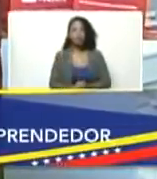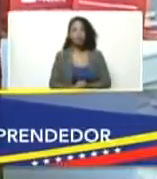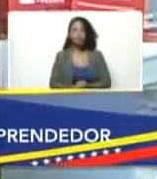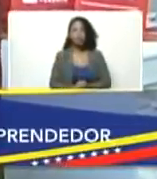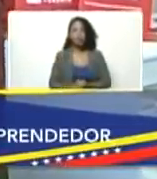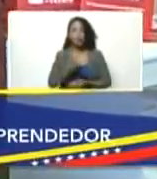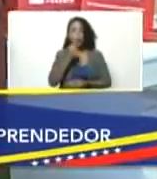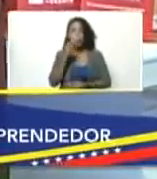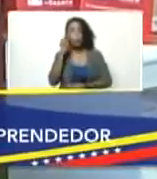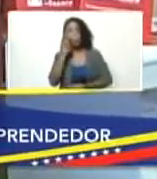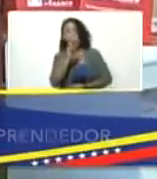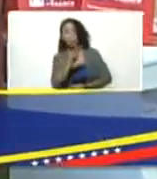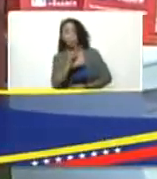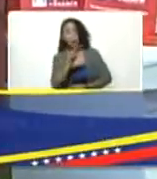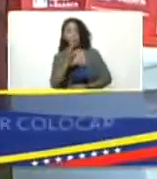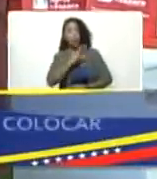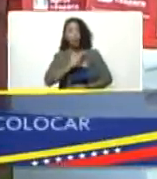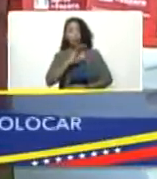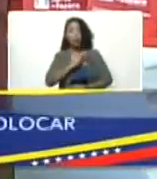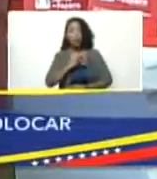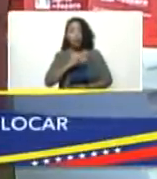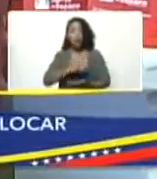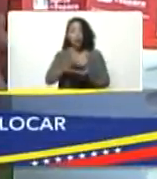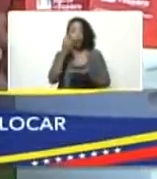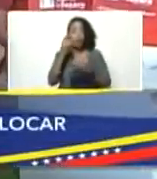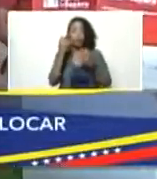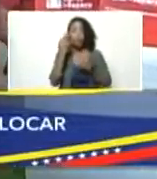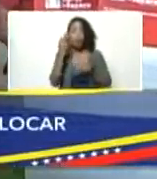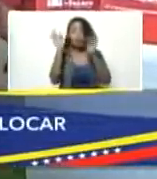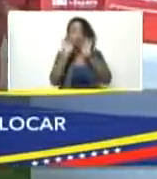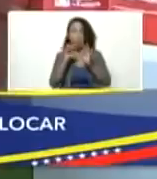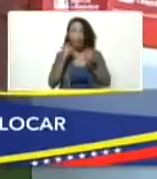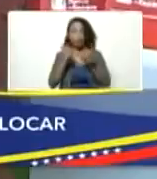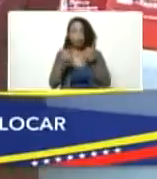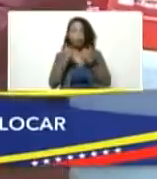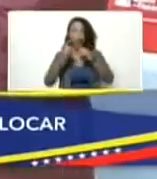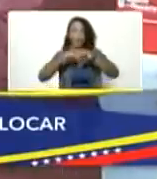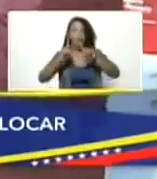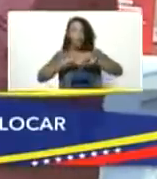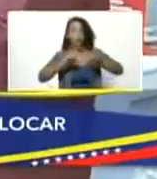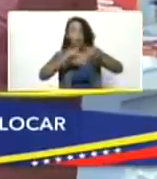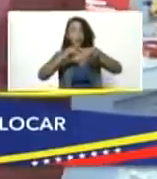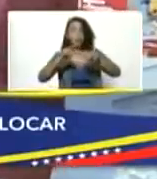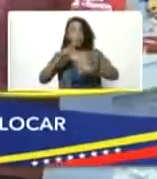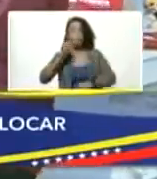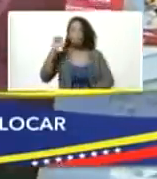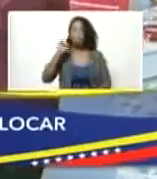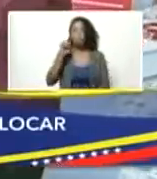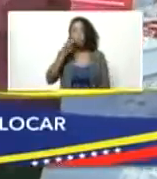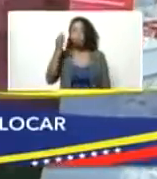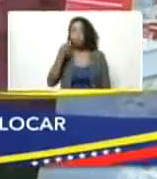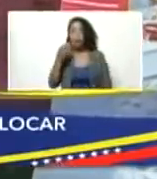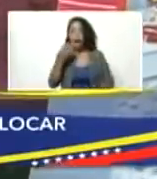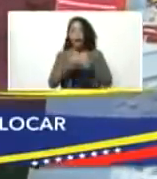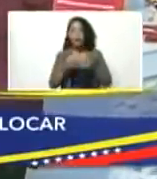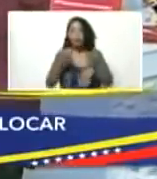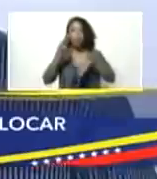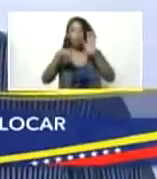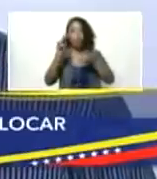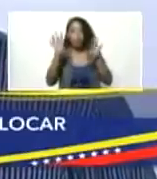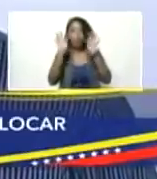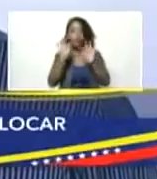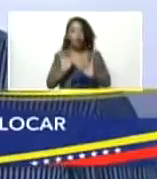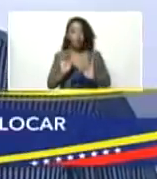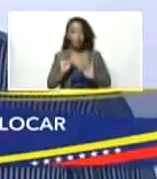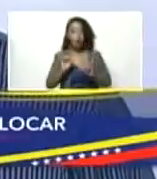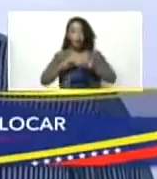Buenavista Social Club. Son tres modelos de cerveza diferentes. ¿Ah? Realmente, presidente, fabricamos más de 12 estilos diferentes